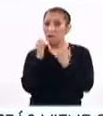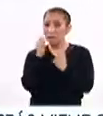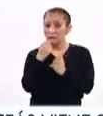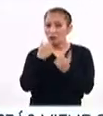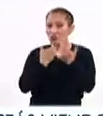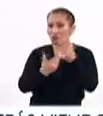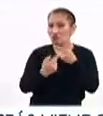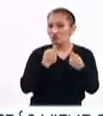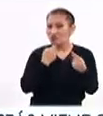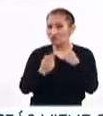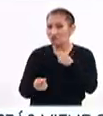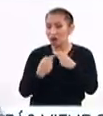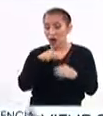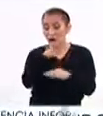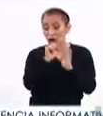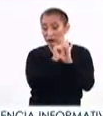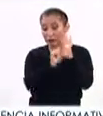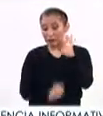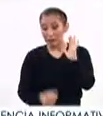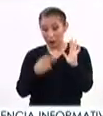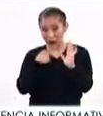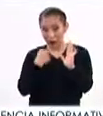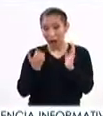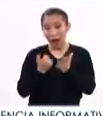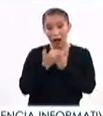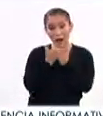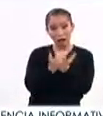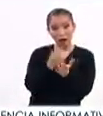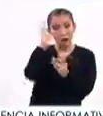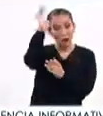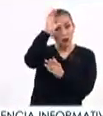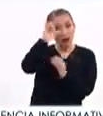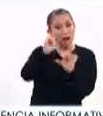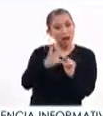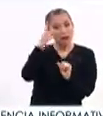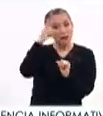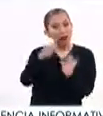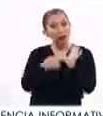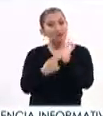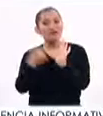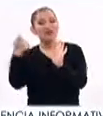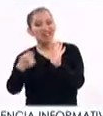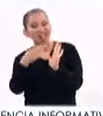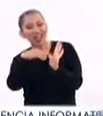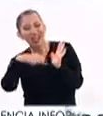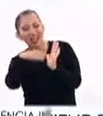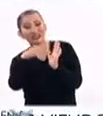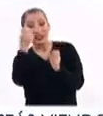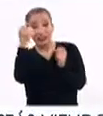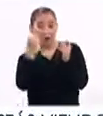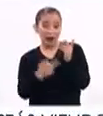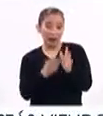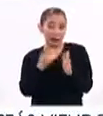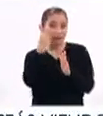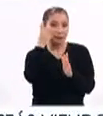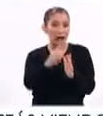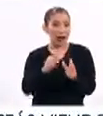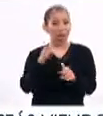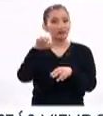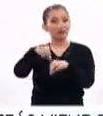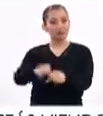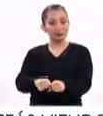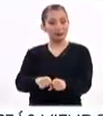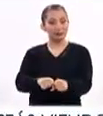misma. Todos los sistemas políticos han utilizado la cultura y el arte para mostrarse al exterior e incluso, en algún caso, para